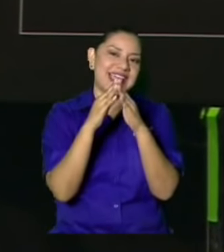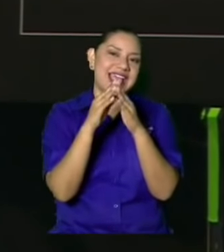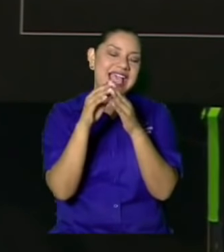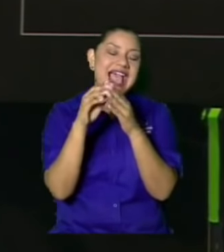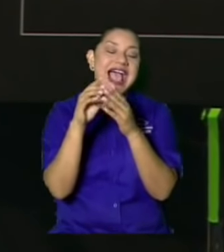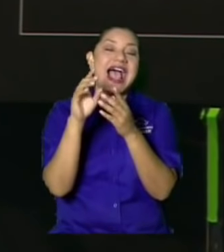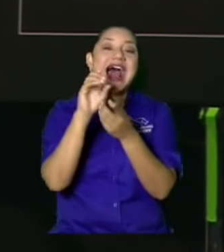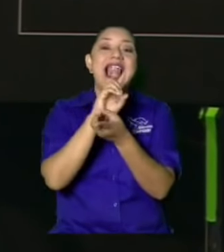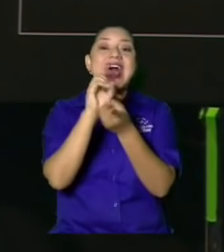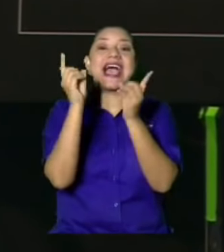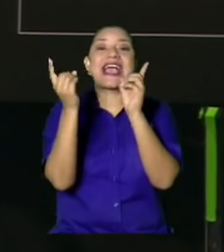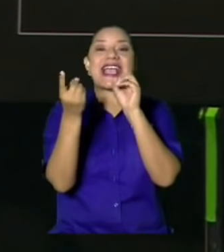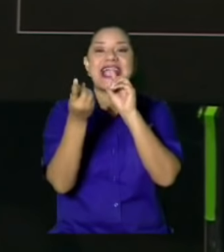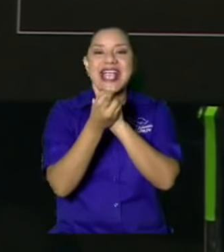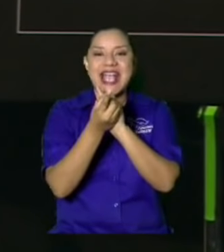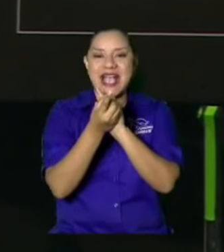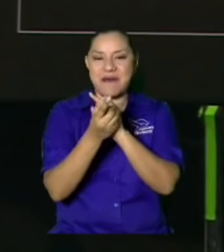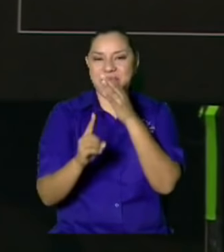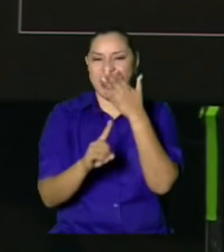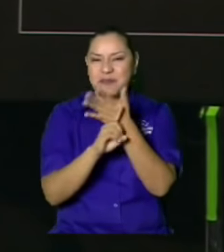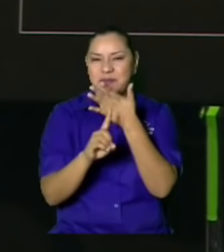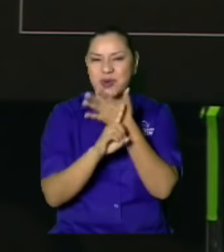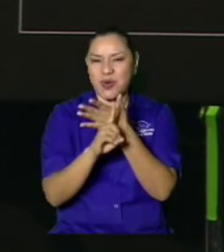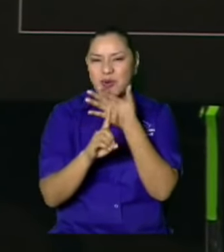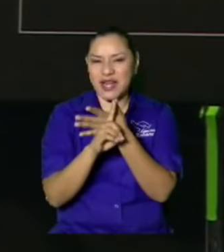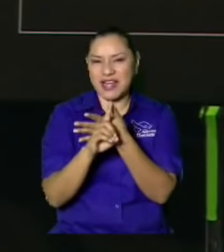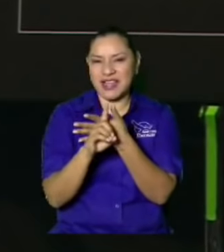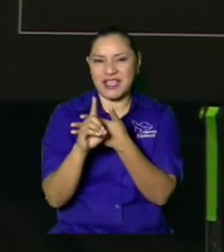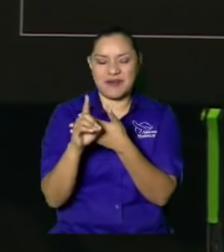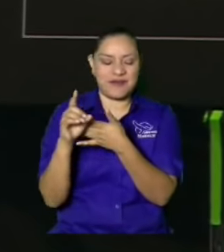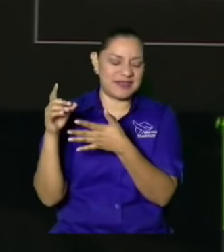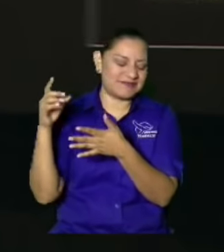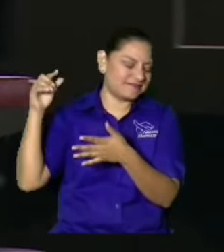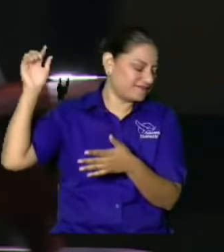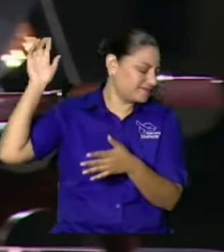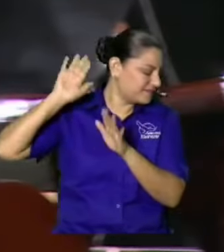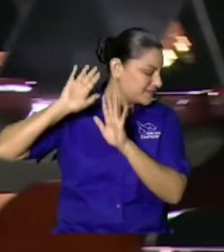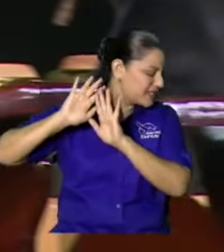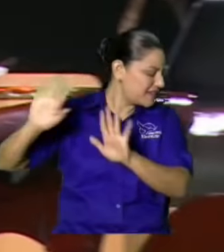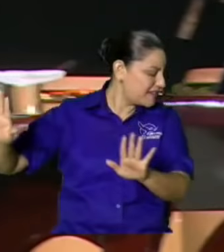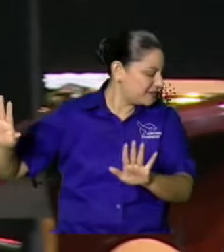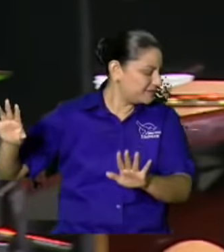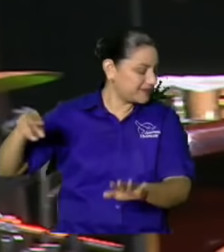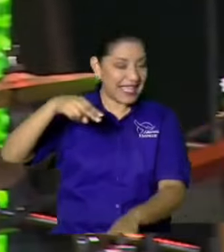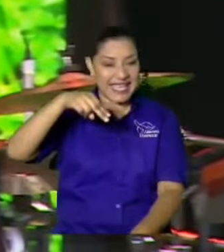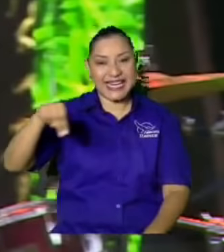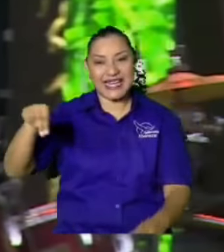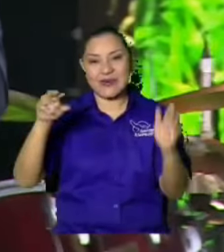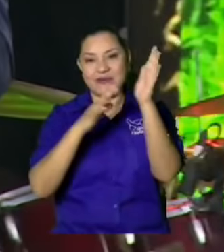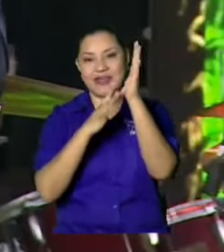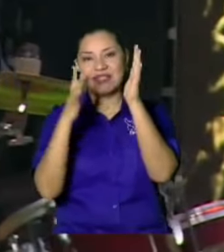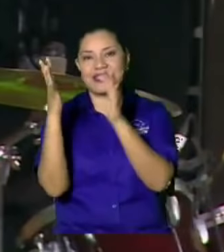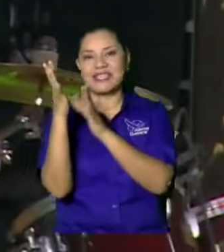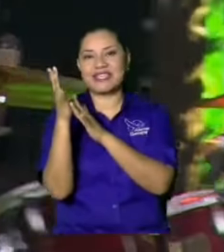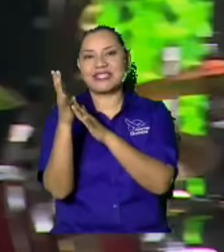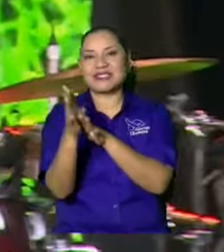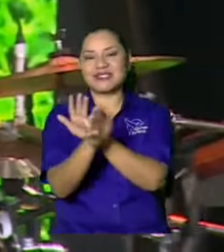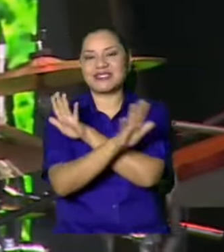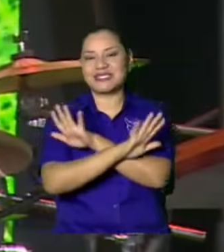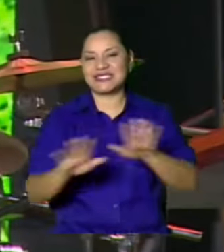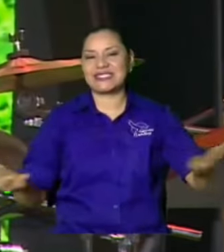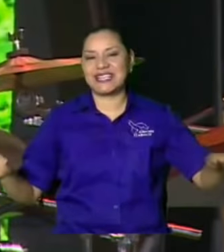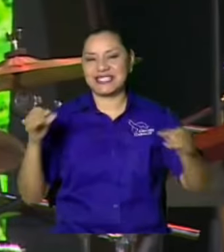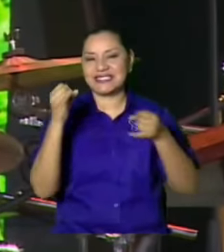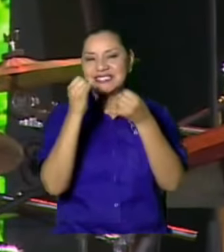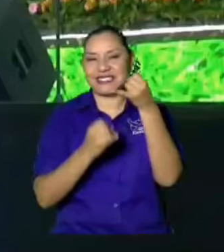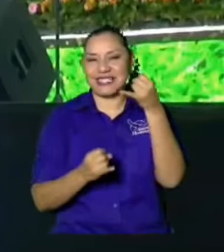Le cambian fragancia. Ese problema viejo que se viene arrastrando ahora va para afuera en el nombre poderoso de Jesús. Ahora sí, denle